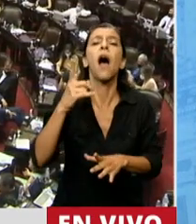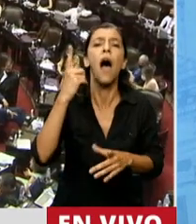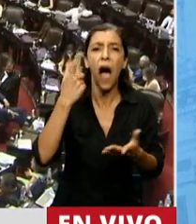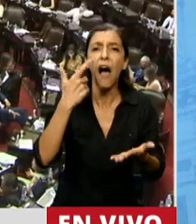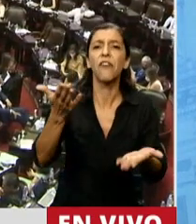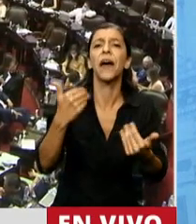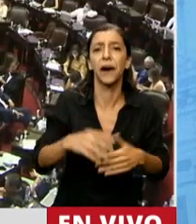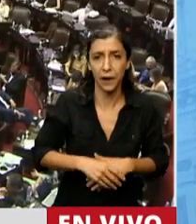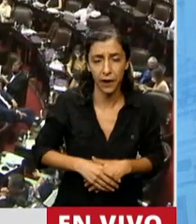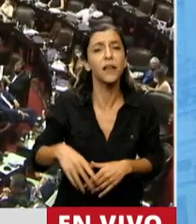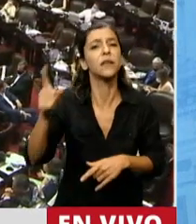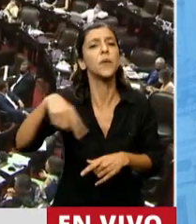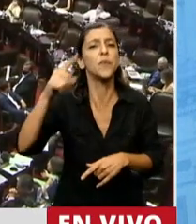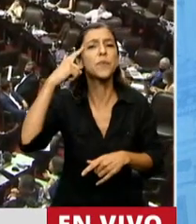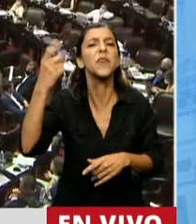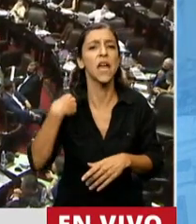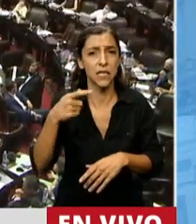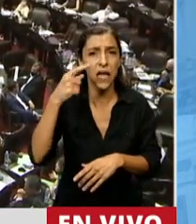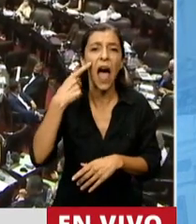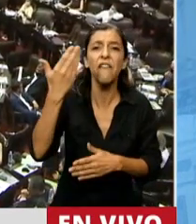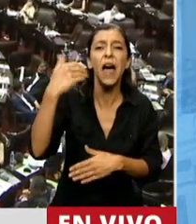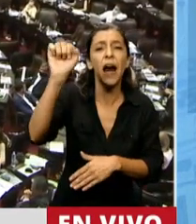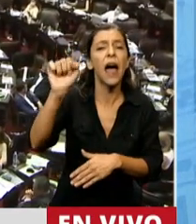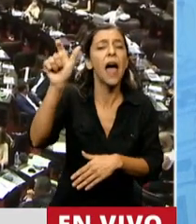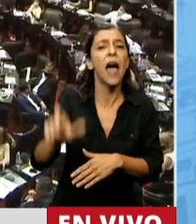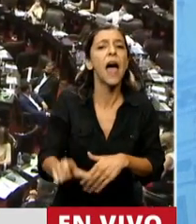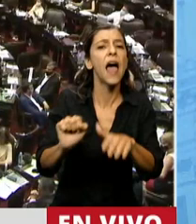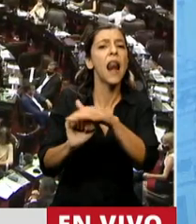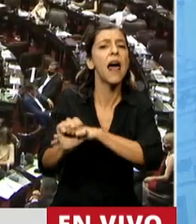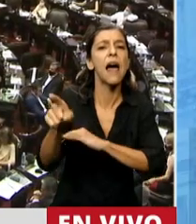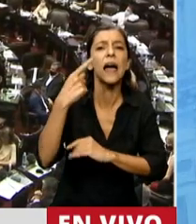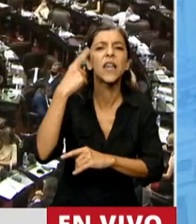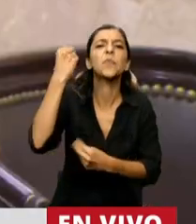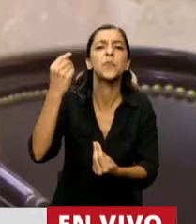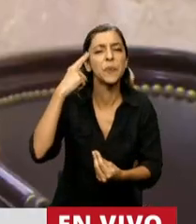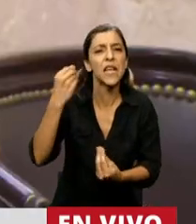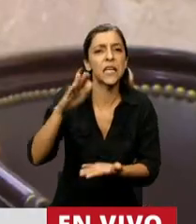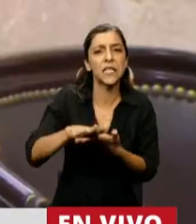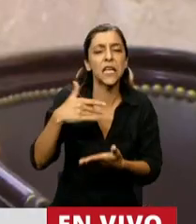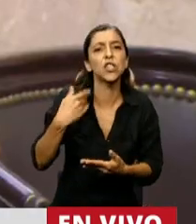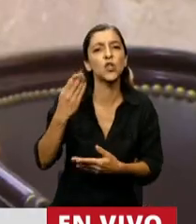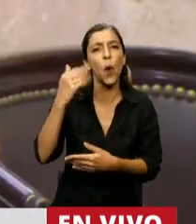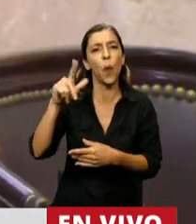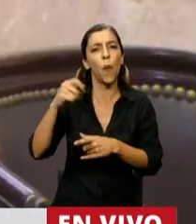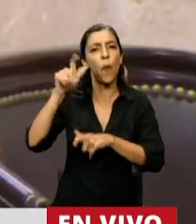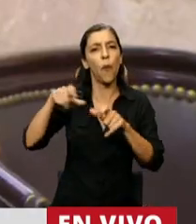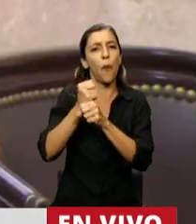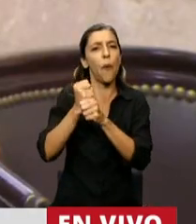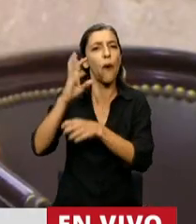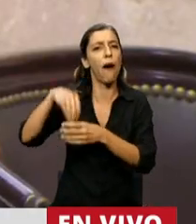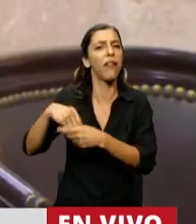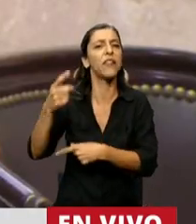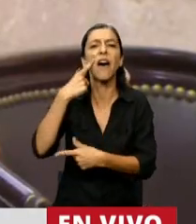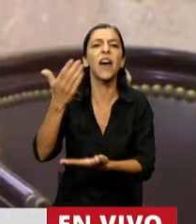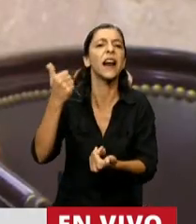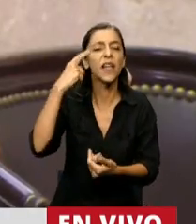qué piensa de la bancaria. Alguno le daba urticaria cuando tenían que hospedar enfermos de COVID y